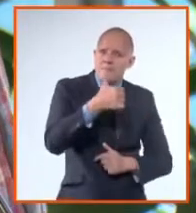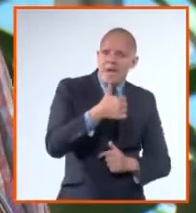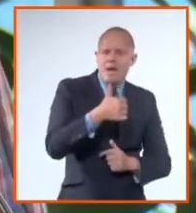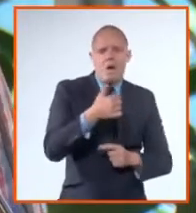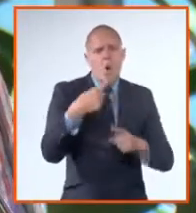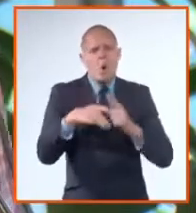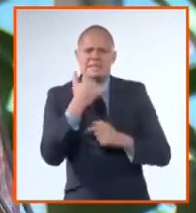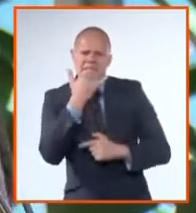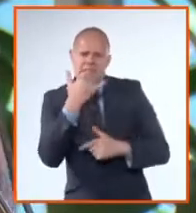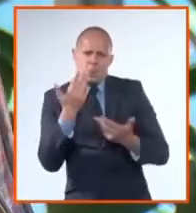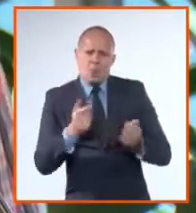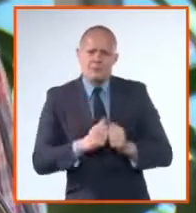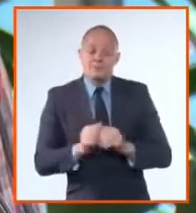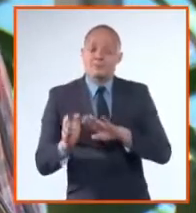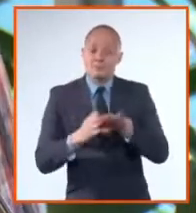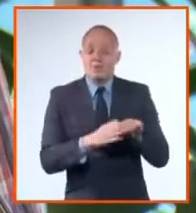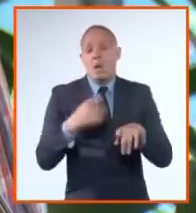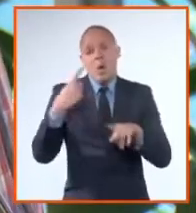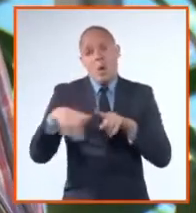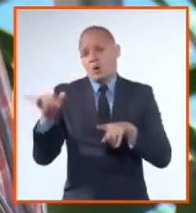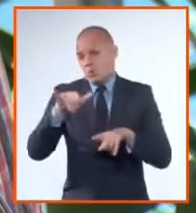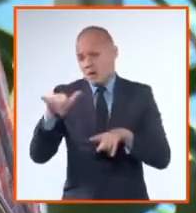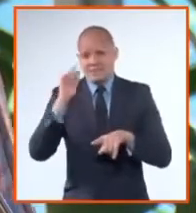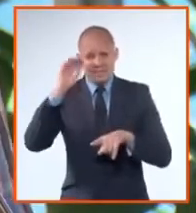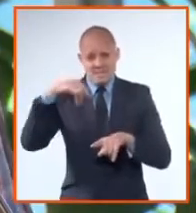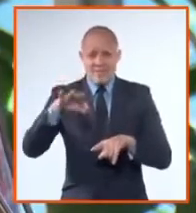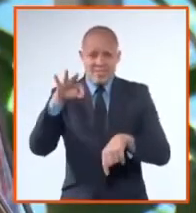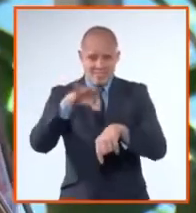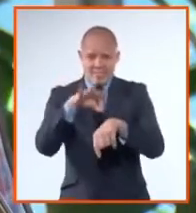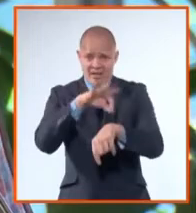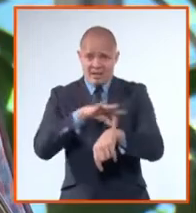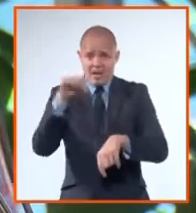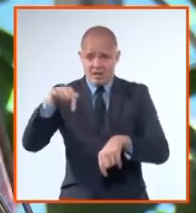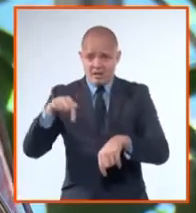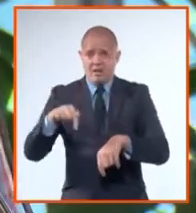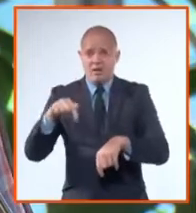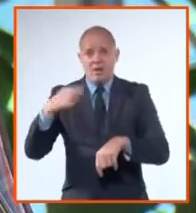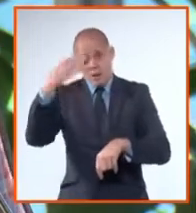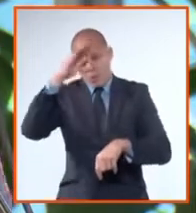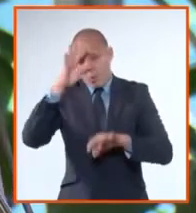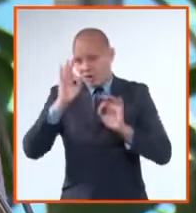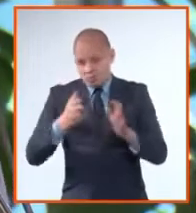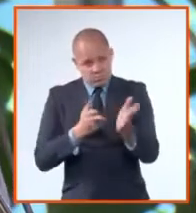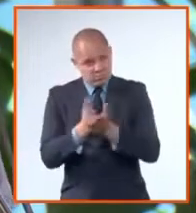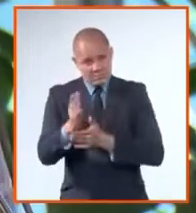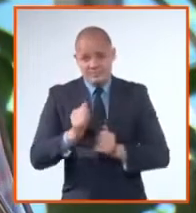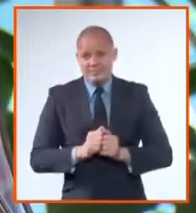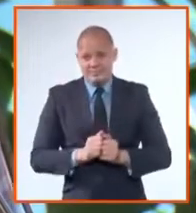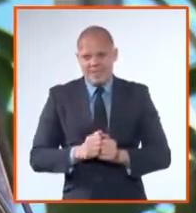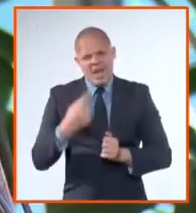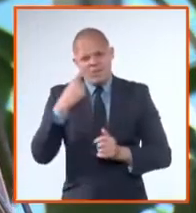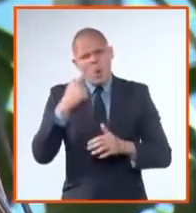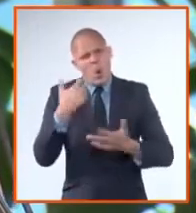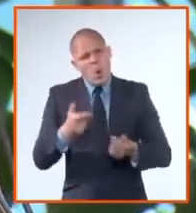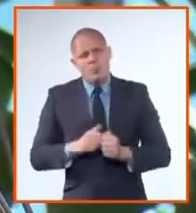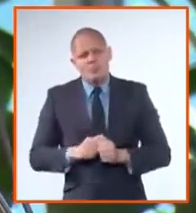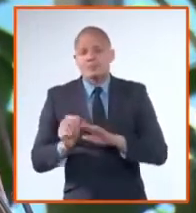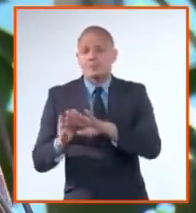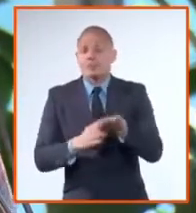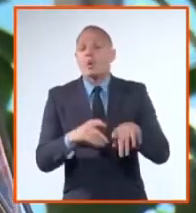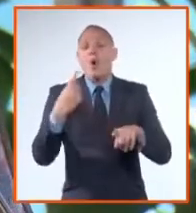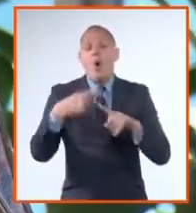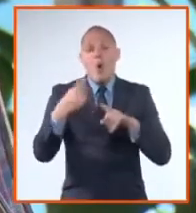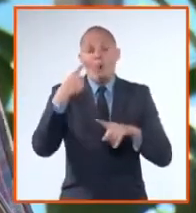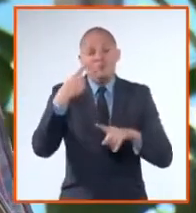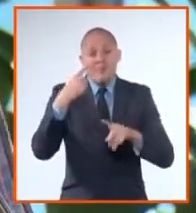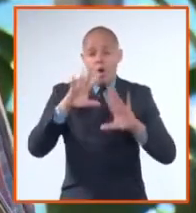los hospitales, pero bueno, lo que no puede pasar es que pasemos por esto y no haya un aprendizaje, ¿no? Lo mismo con respecto a los modelos matemáticos que